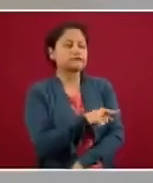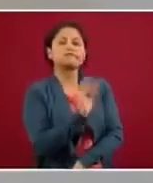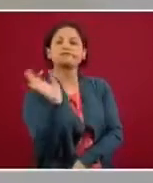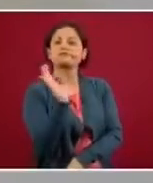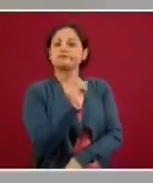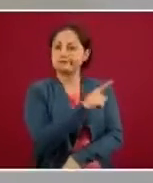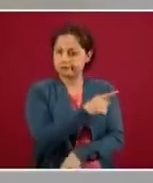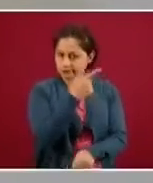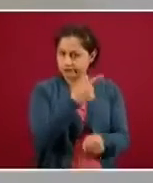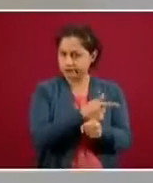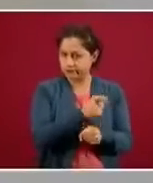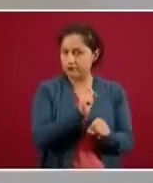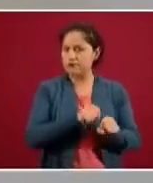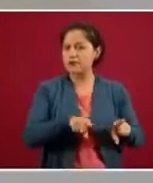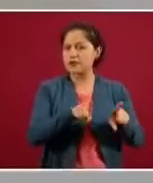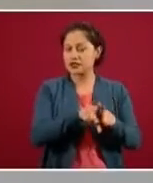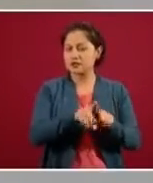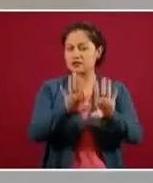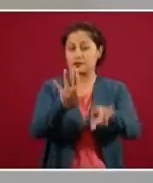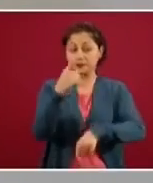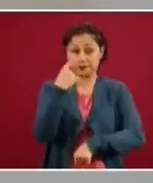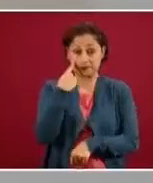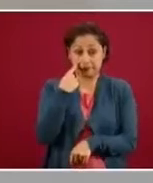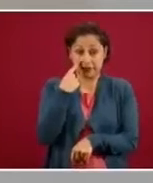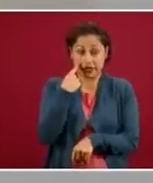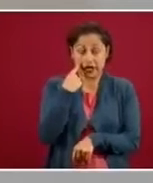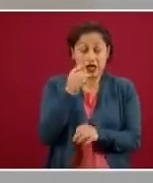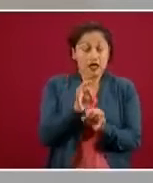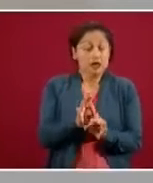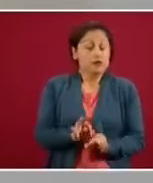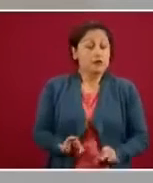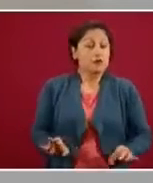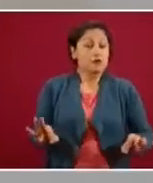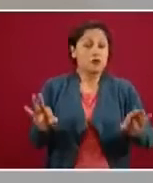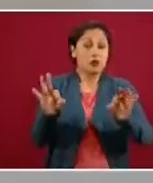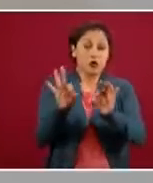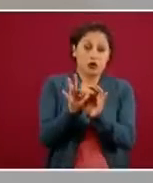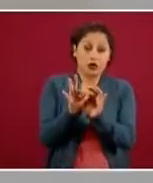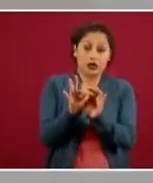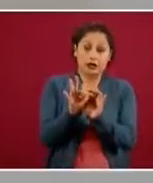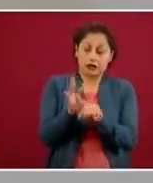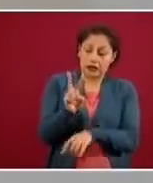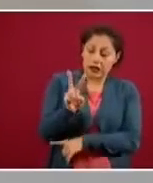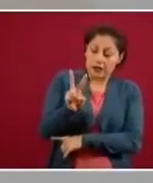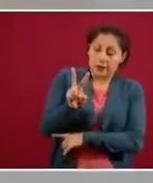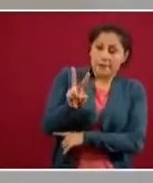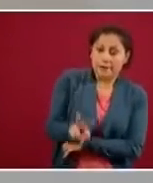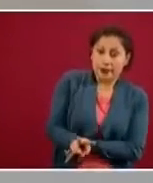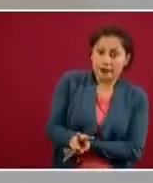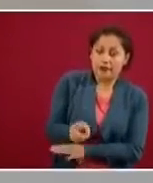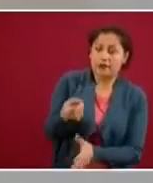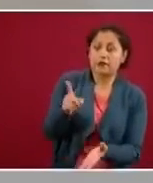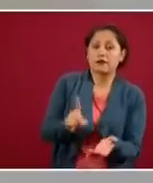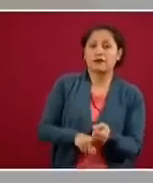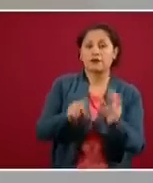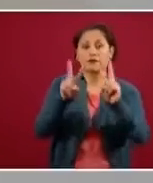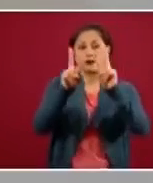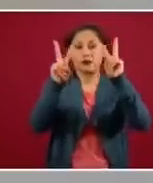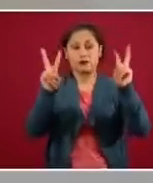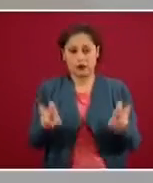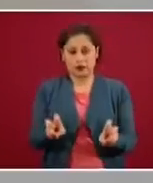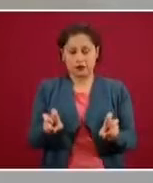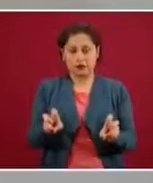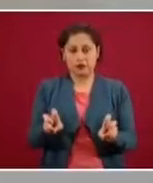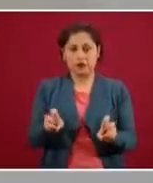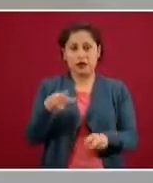La importancia de la verdad en el manejo de una epidemia no es solamente un asunto ético, es